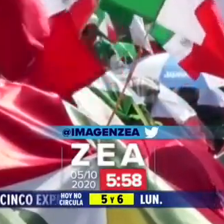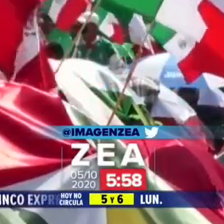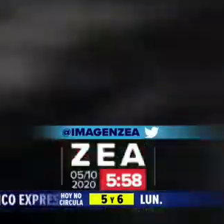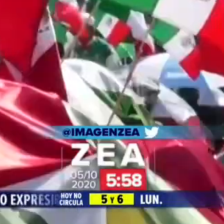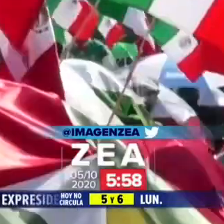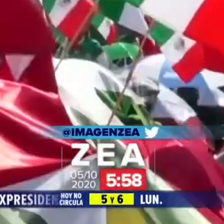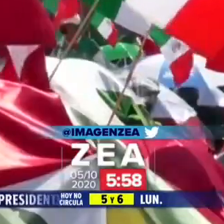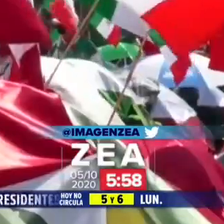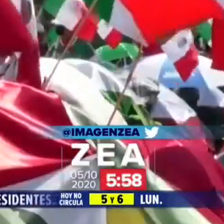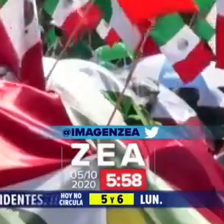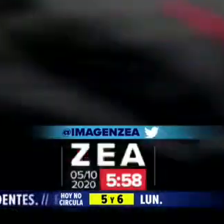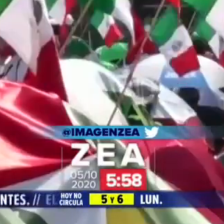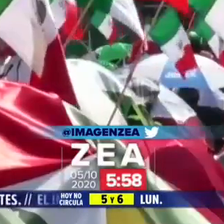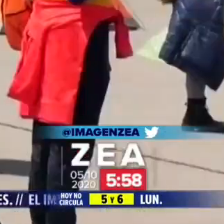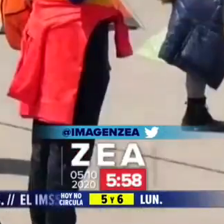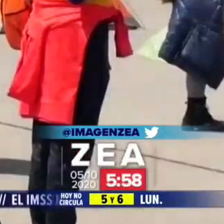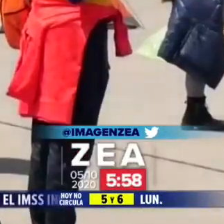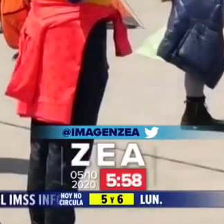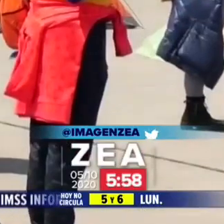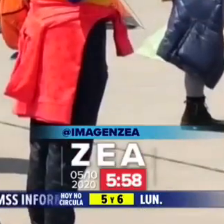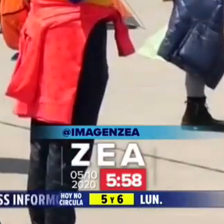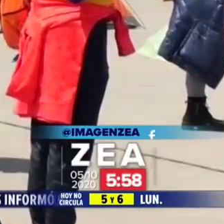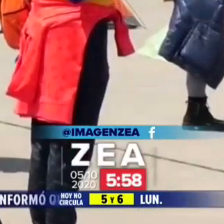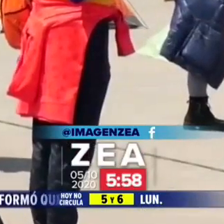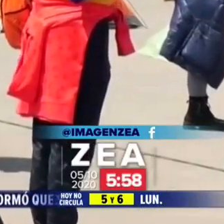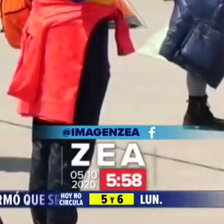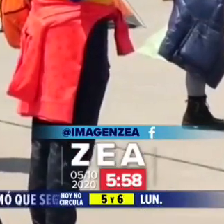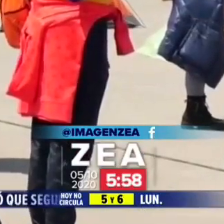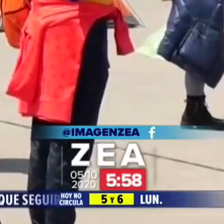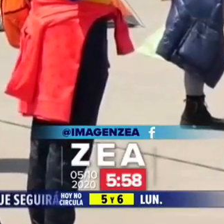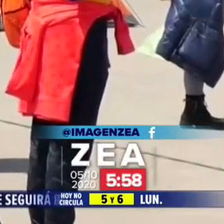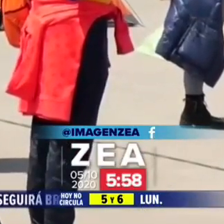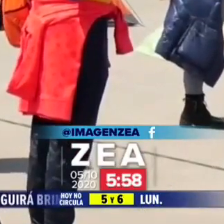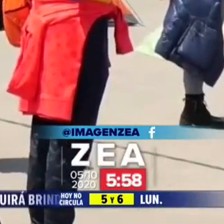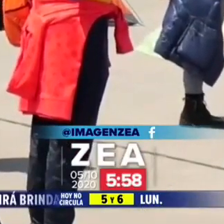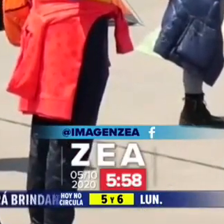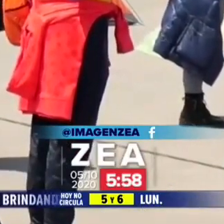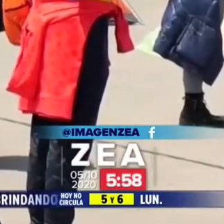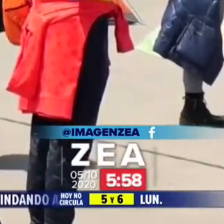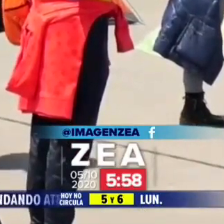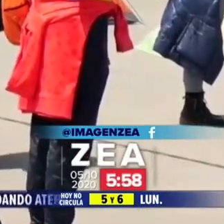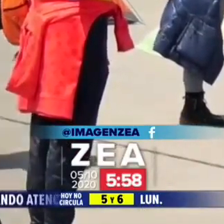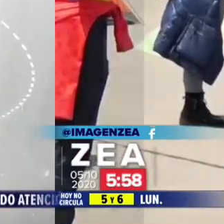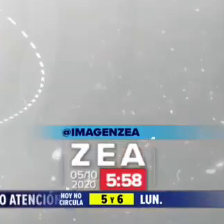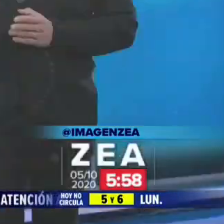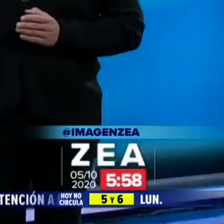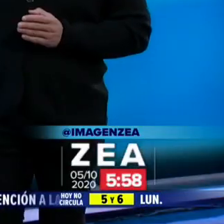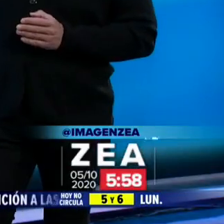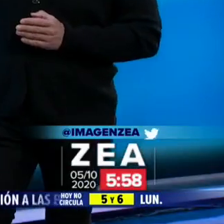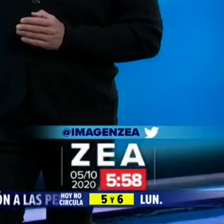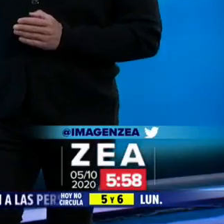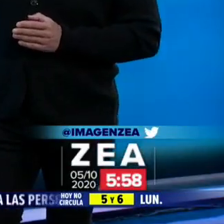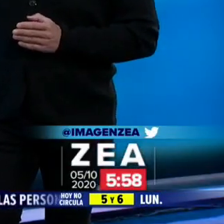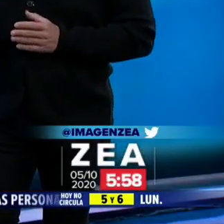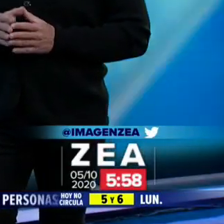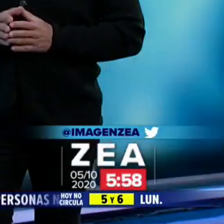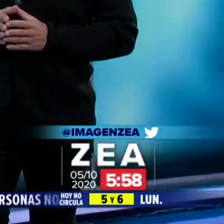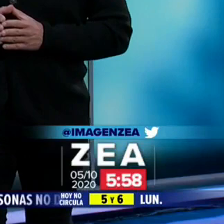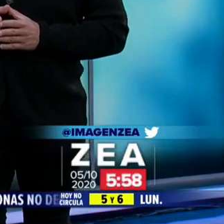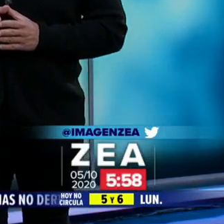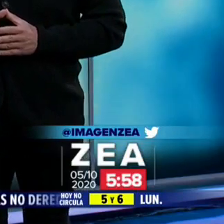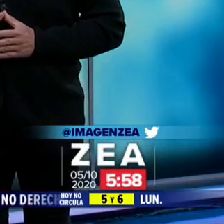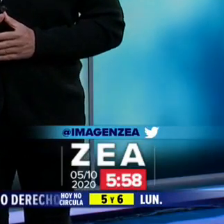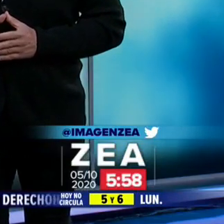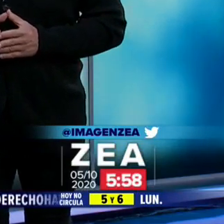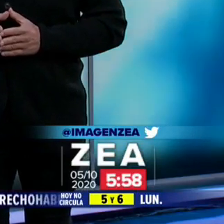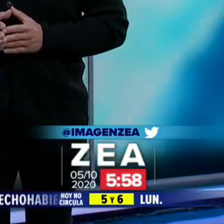mantenían Reforma para reforzar el campamento que iniciaron hace casi dos semanas en la plancha del Zócalo. Por su parte, López Obrador reiteró que se